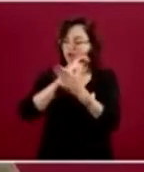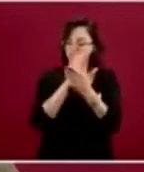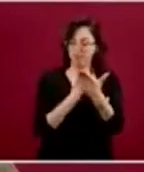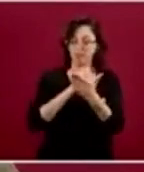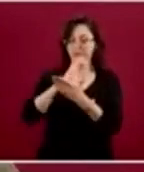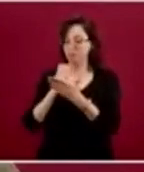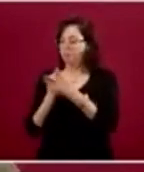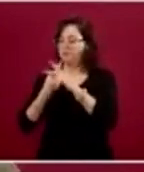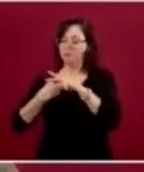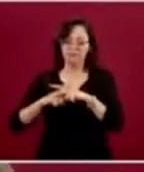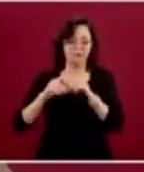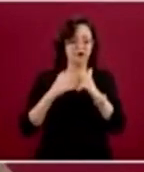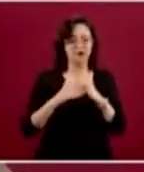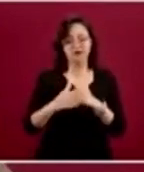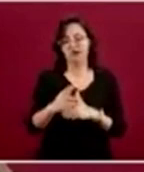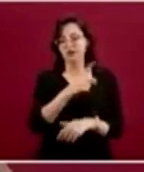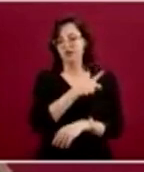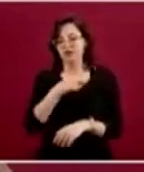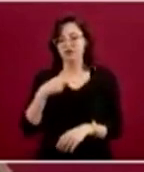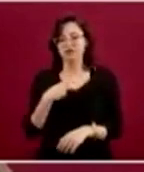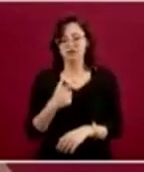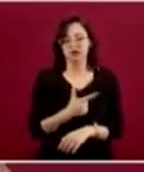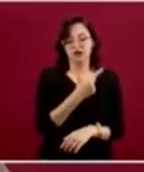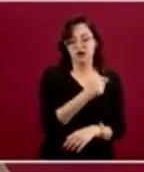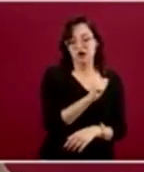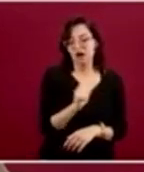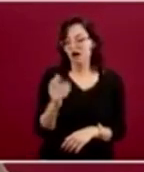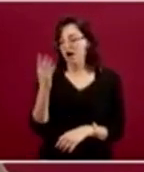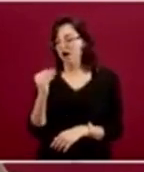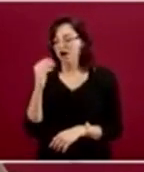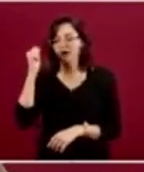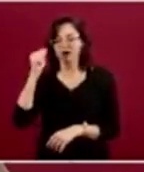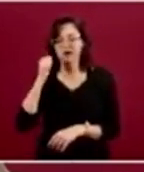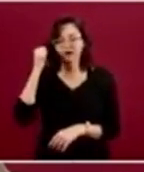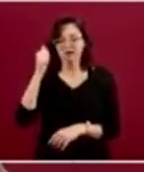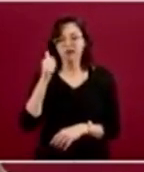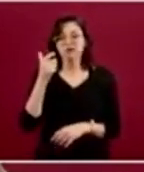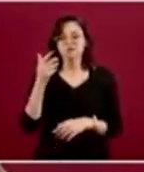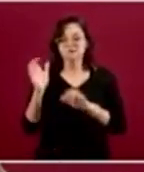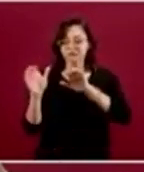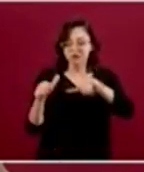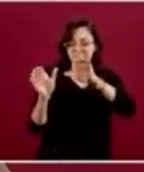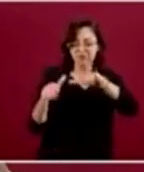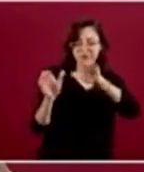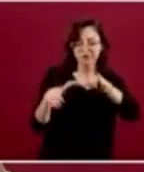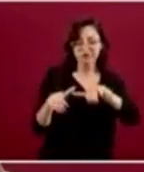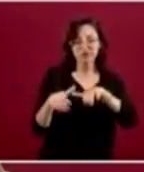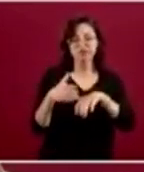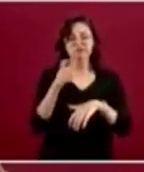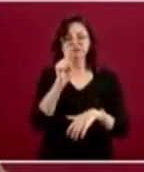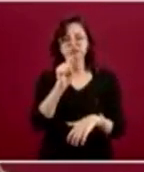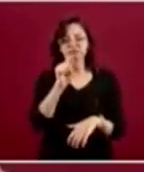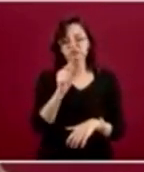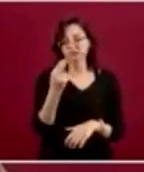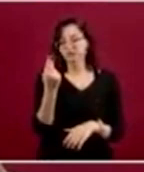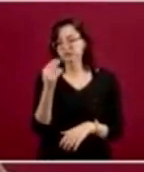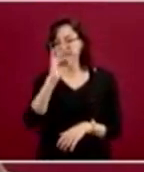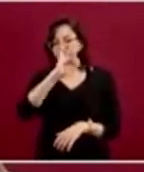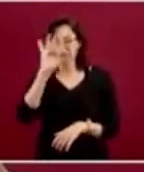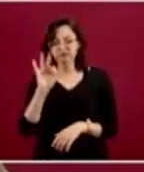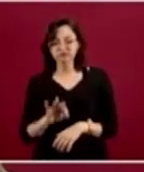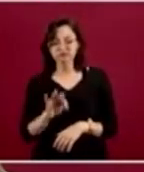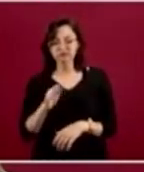contrataciones. Entre el 7 y el 9 de abril, nuestra meta es contratar del 20 al